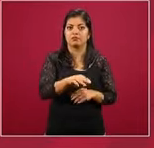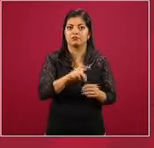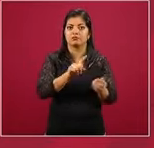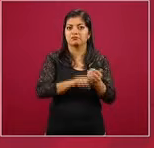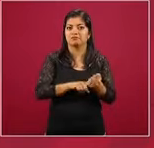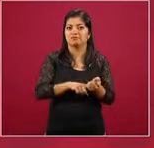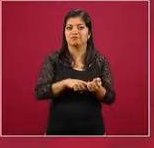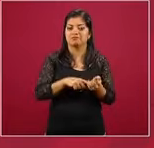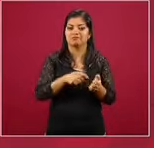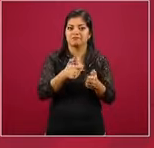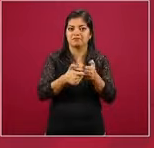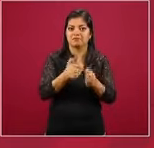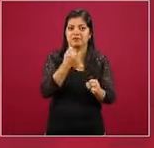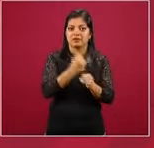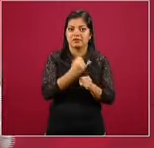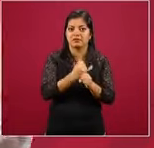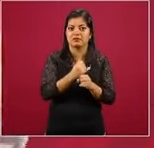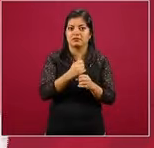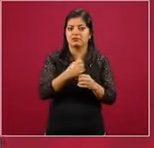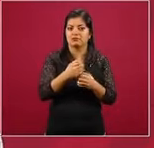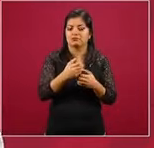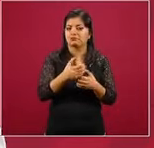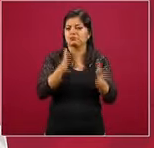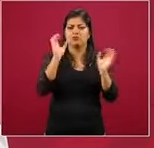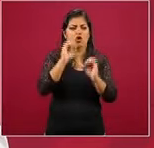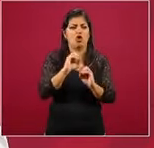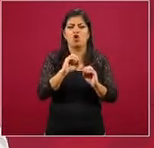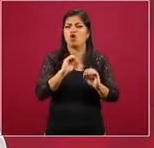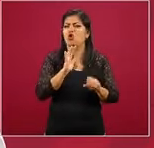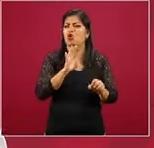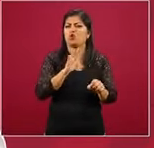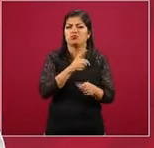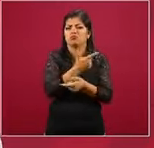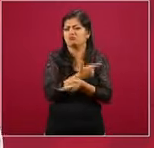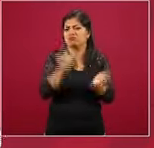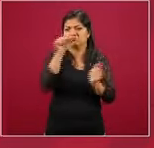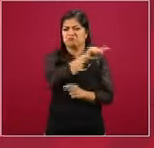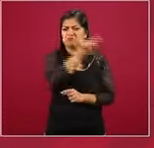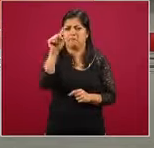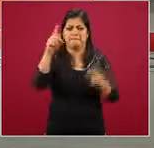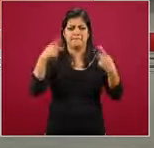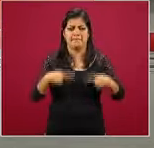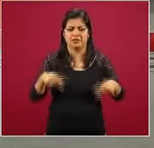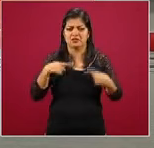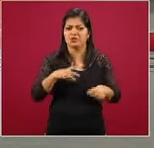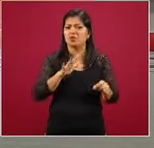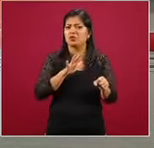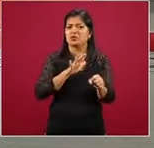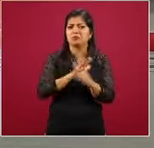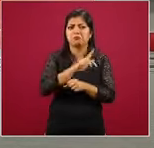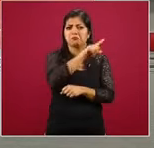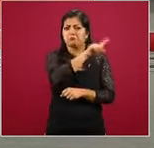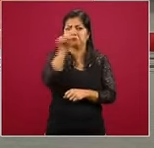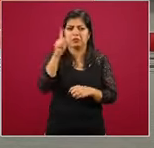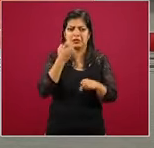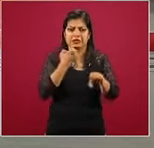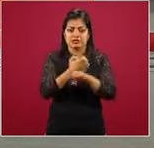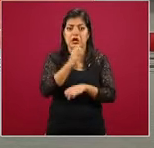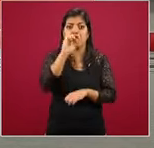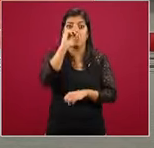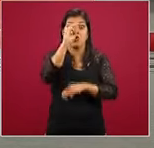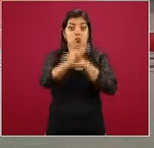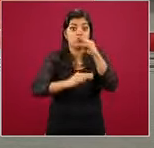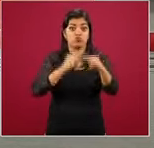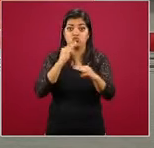comunicadoras y comunicadores o cualquier persona en el país, en cualquier entidad federativa o en el mundo,